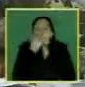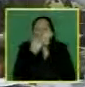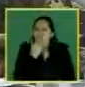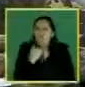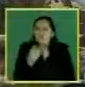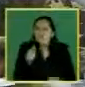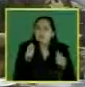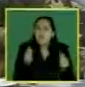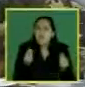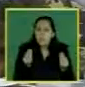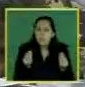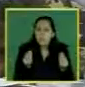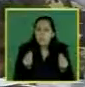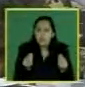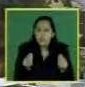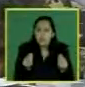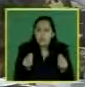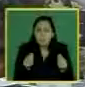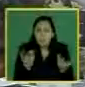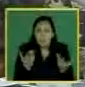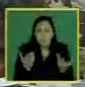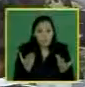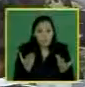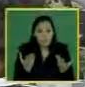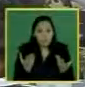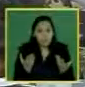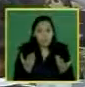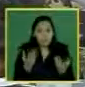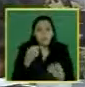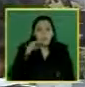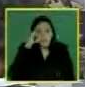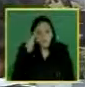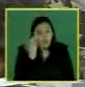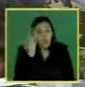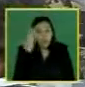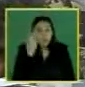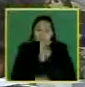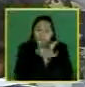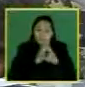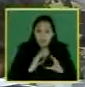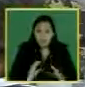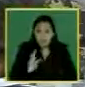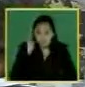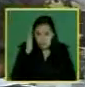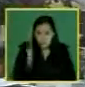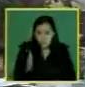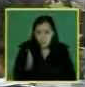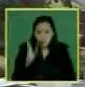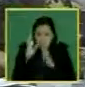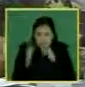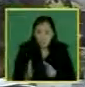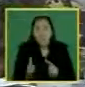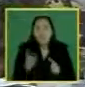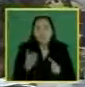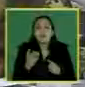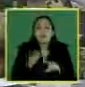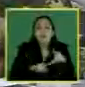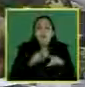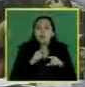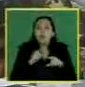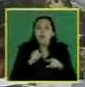Le empiezo a plantear. Pero Dios, es decir, es Cristo el que al final pedía que se despojaran de cualquier